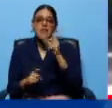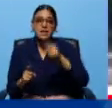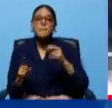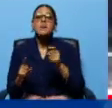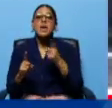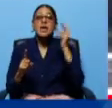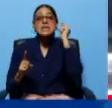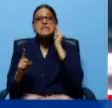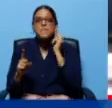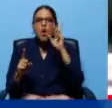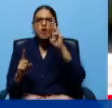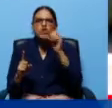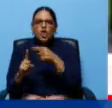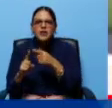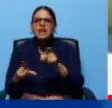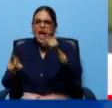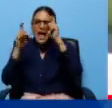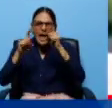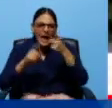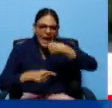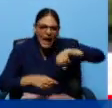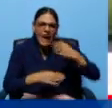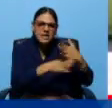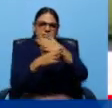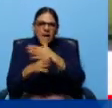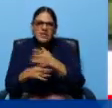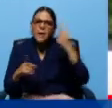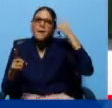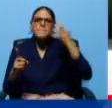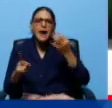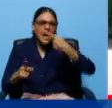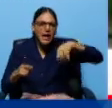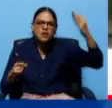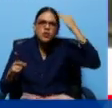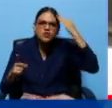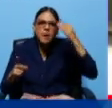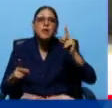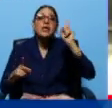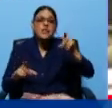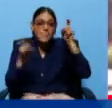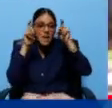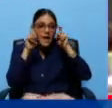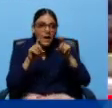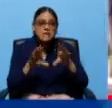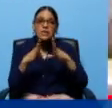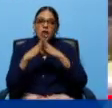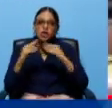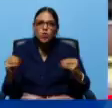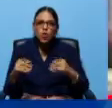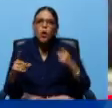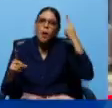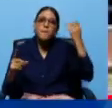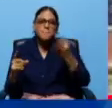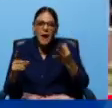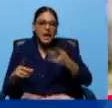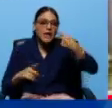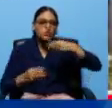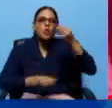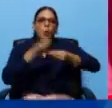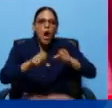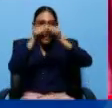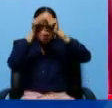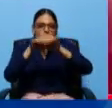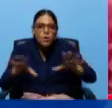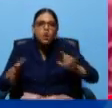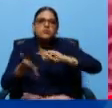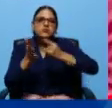Simón Rodríguez, enseñen para que sepan o eduquen para que se haga. Es una